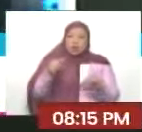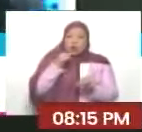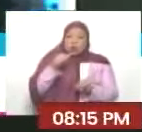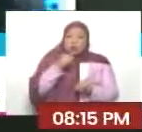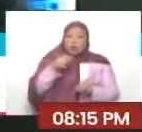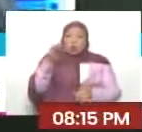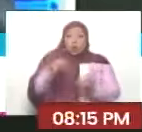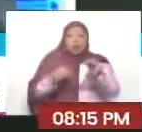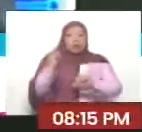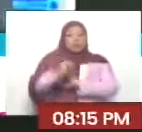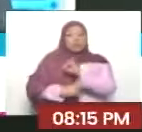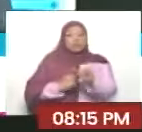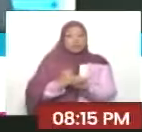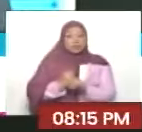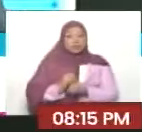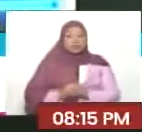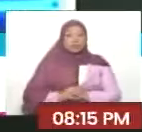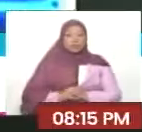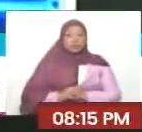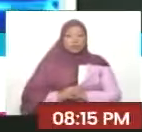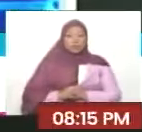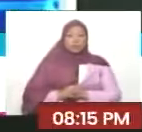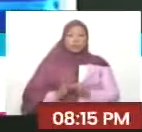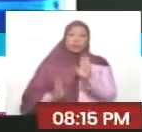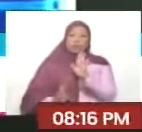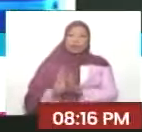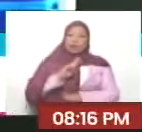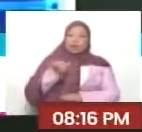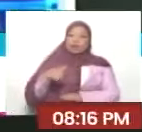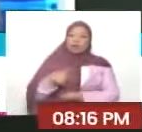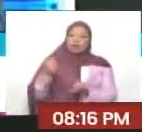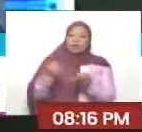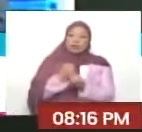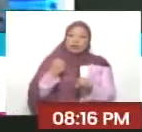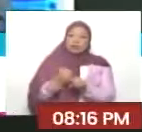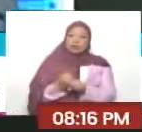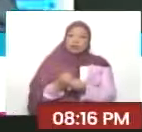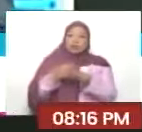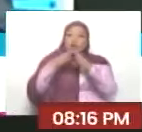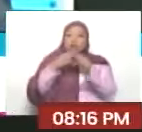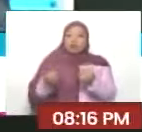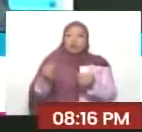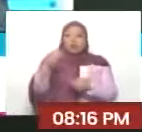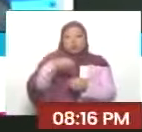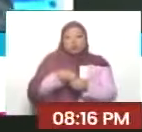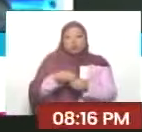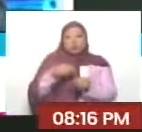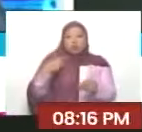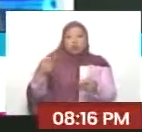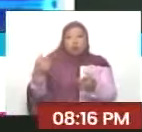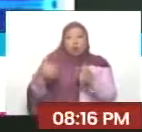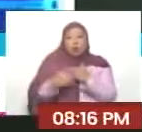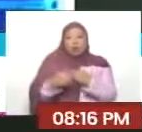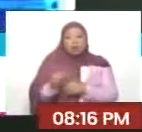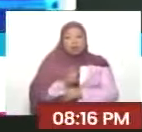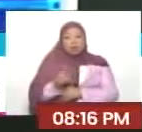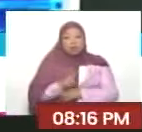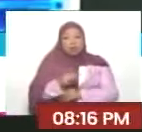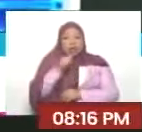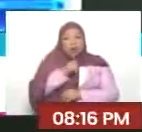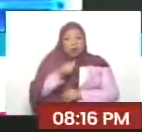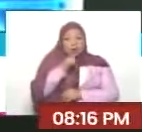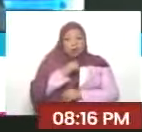la Corte Internacional de Justicia, a la Corte Penal. Todos esos organismos están contra la pared,